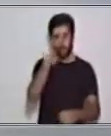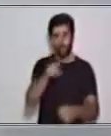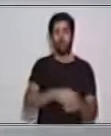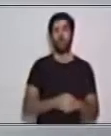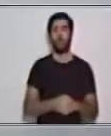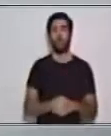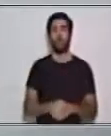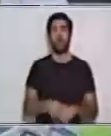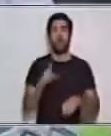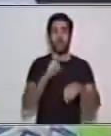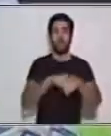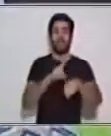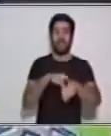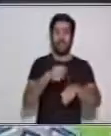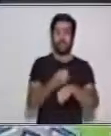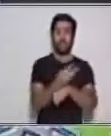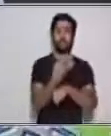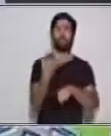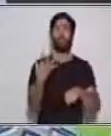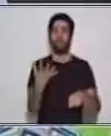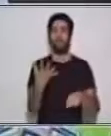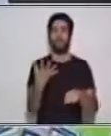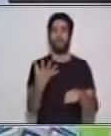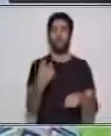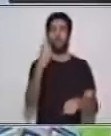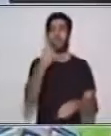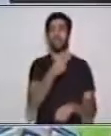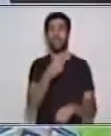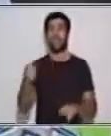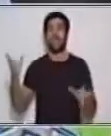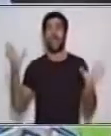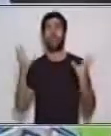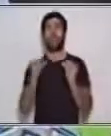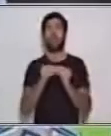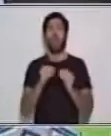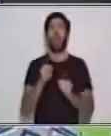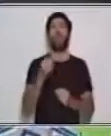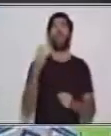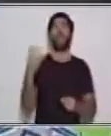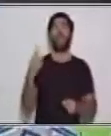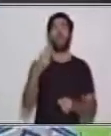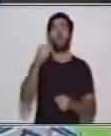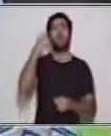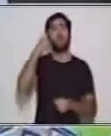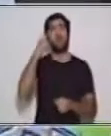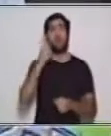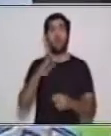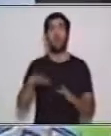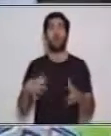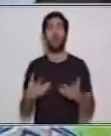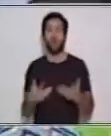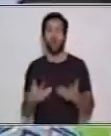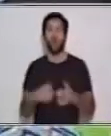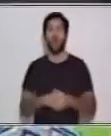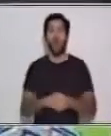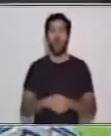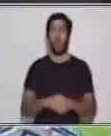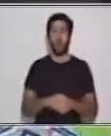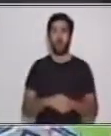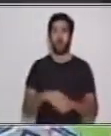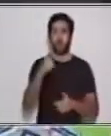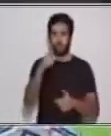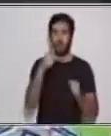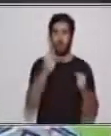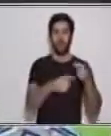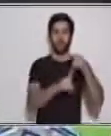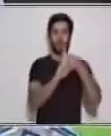de ejercicio hizo a la semana? ¿Qué tendrías que hacer? Piénsalo un momento,